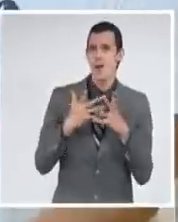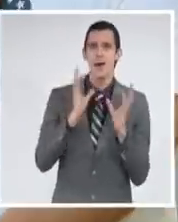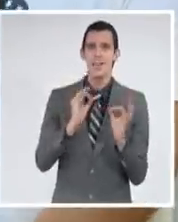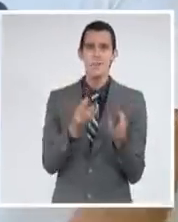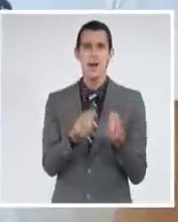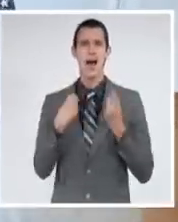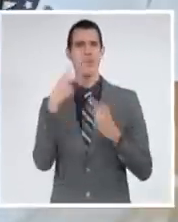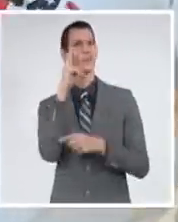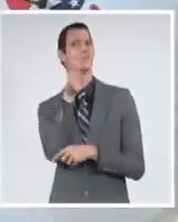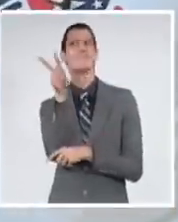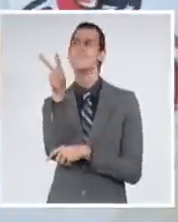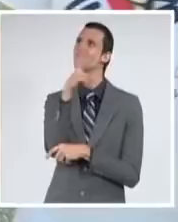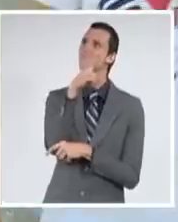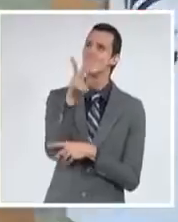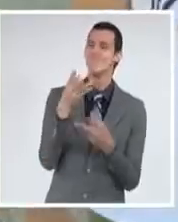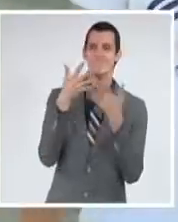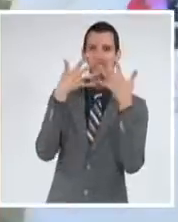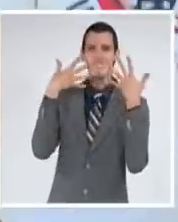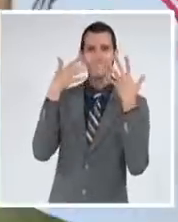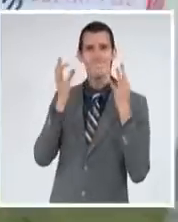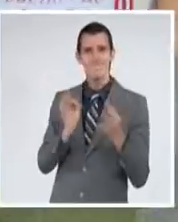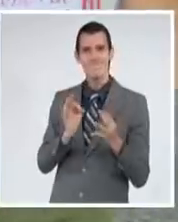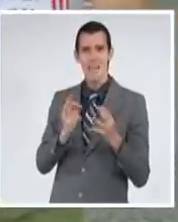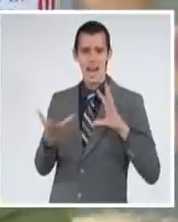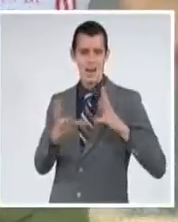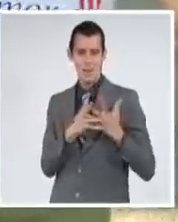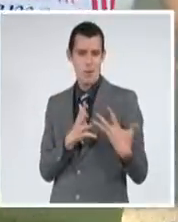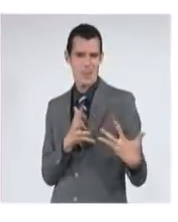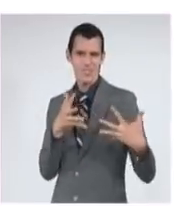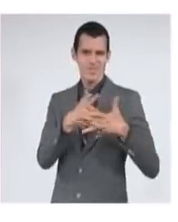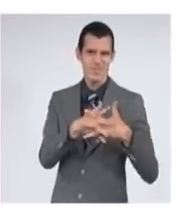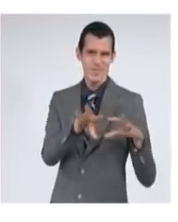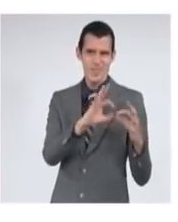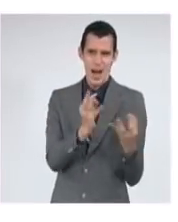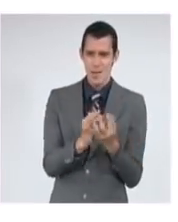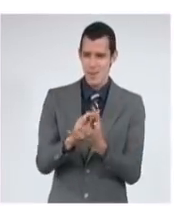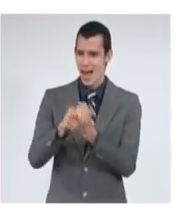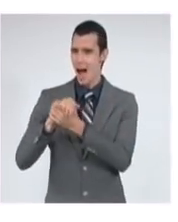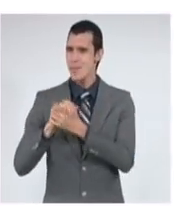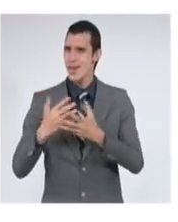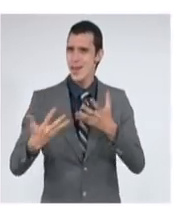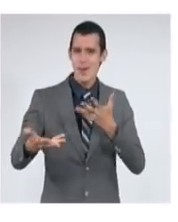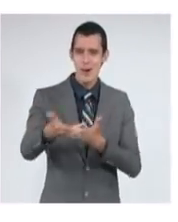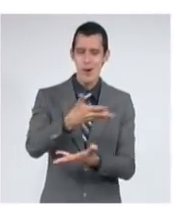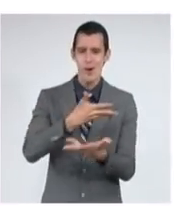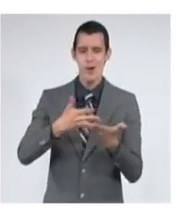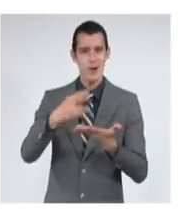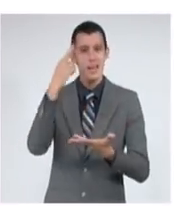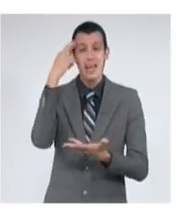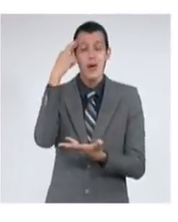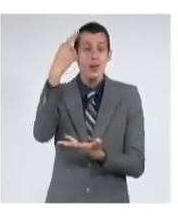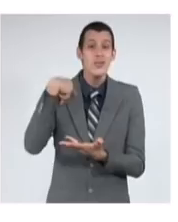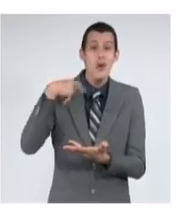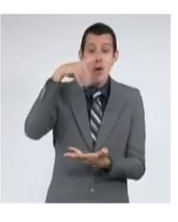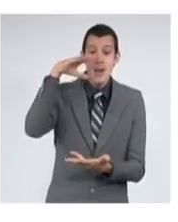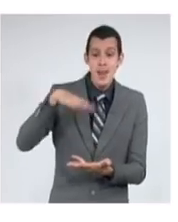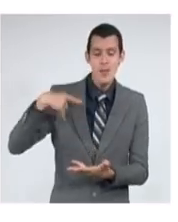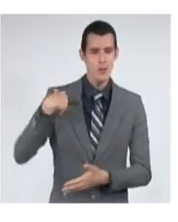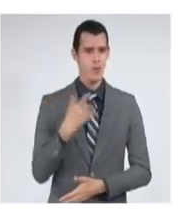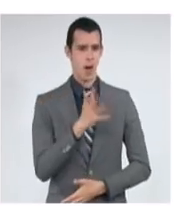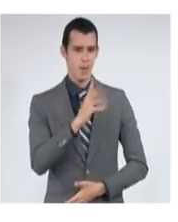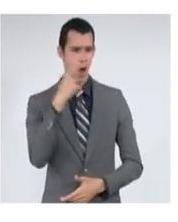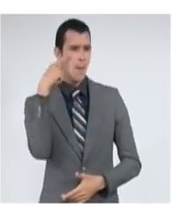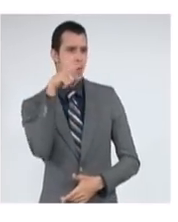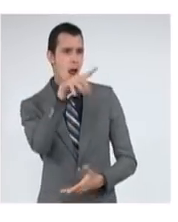te recibe un familiar, un amigo. Las calles que uno, por las que caminó cuando era niño. Tengo tanto